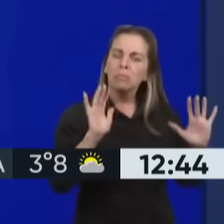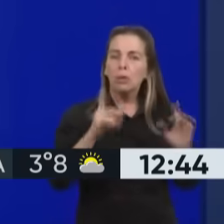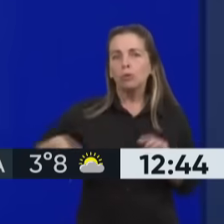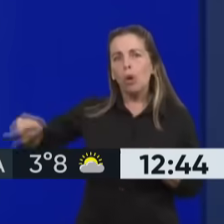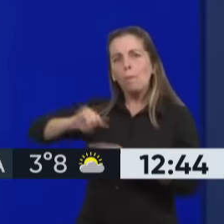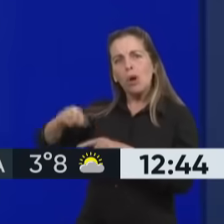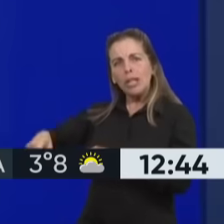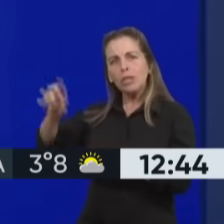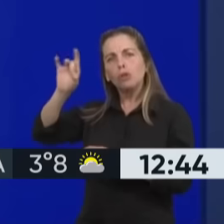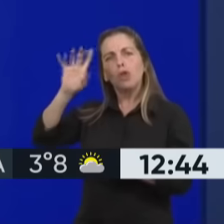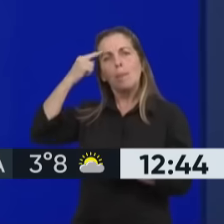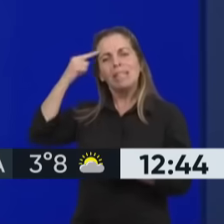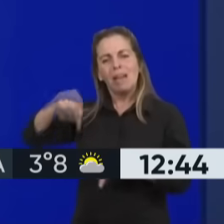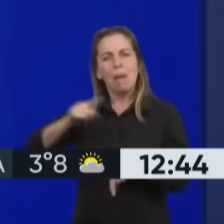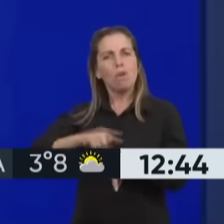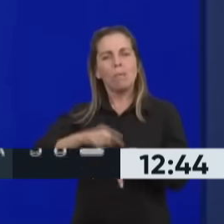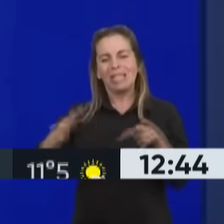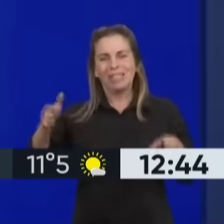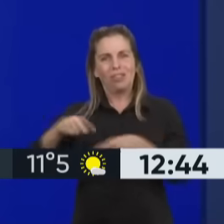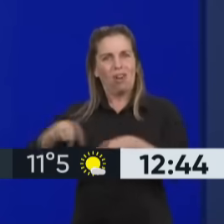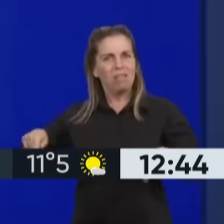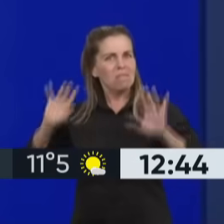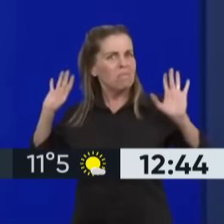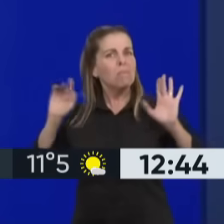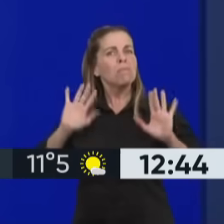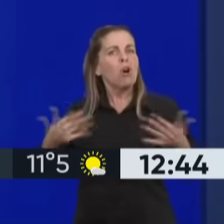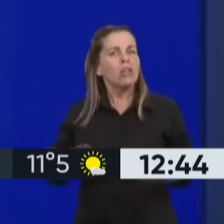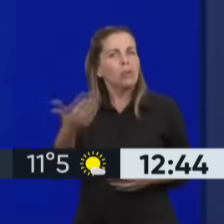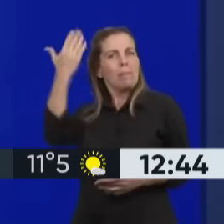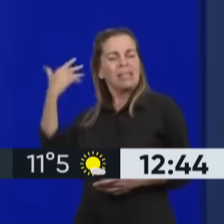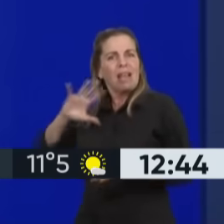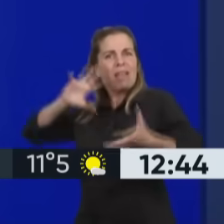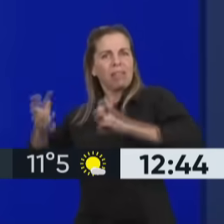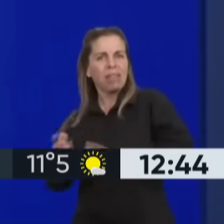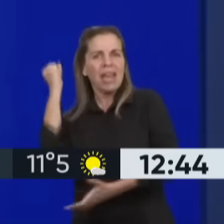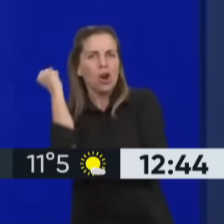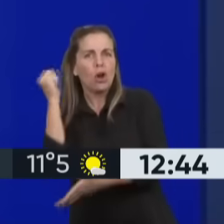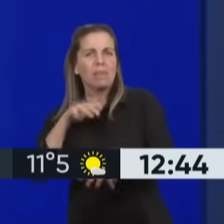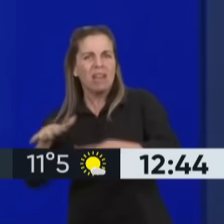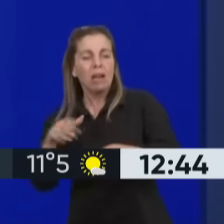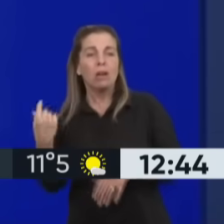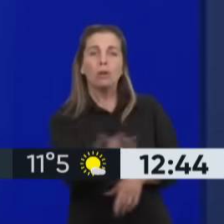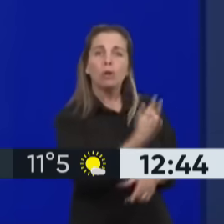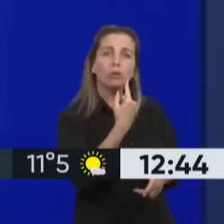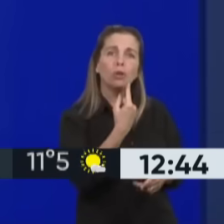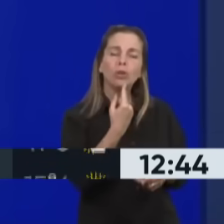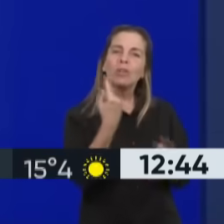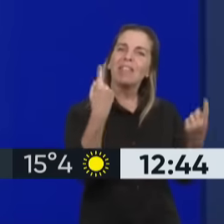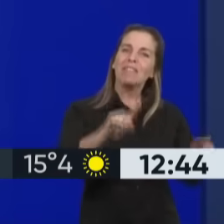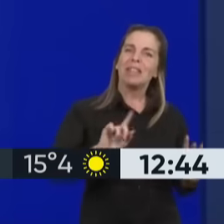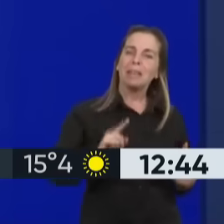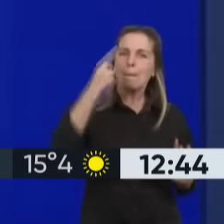presente inmediato y fueron la causa de nuestro pasado miserable, y nosotros pensamos en el futuro y seguimos pensando en el